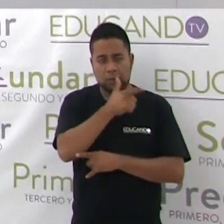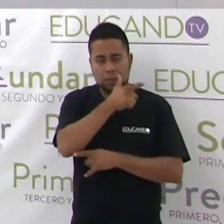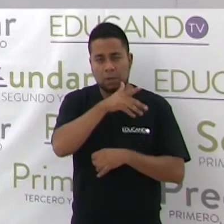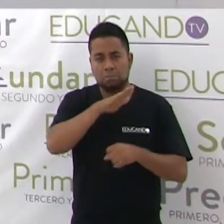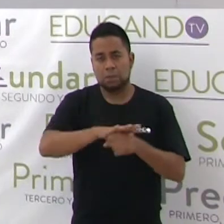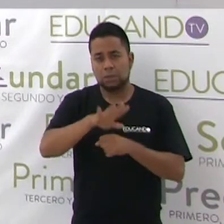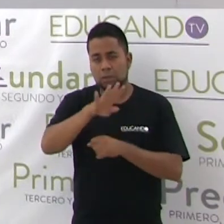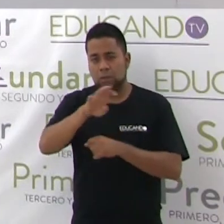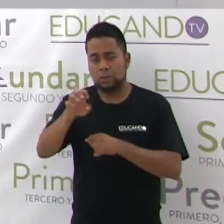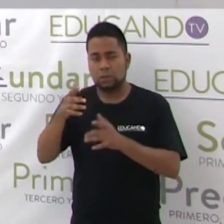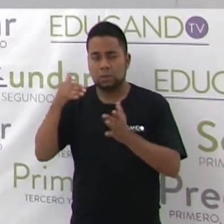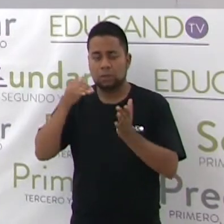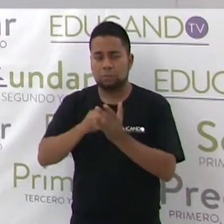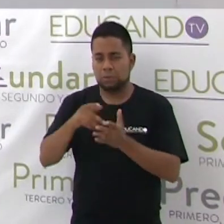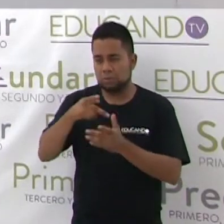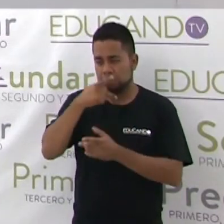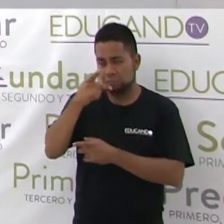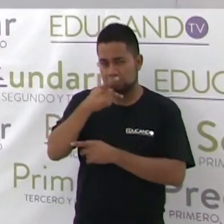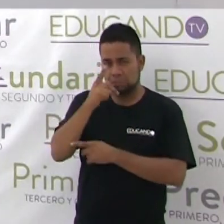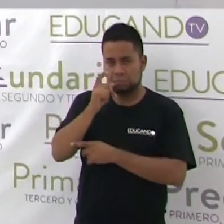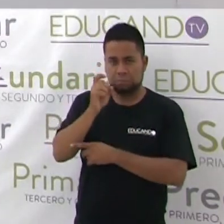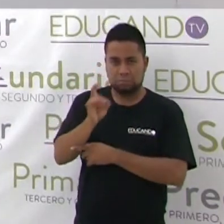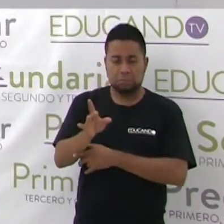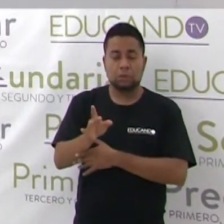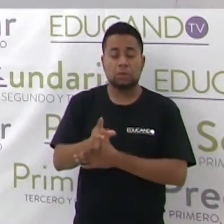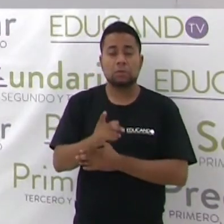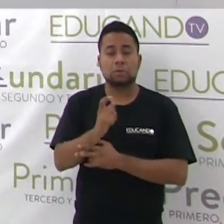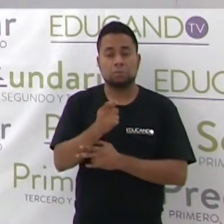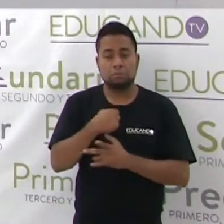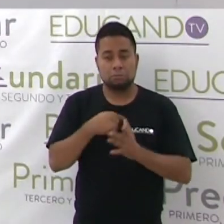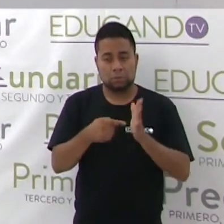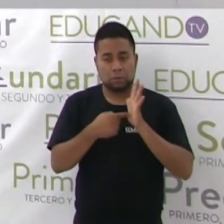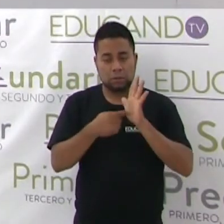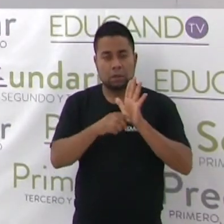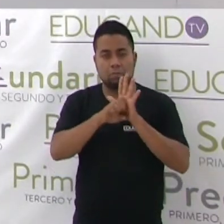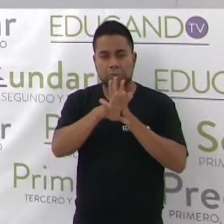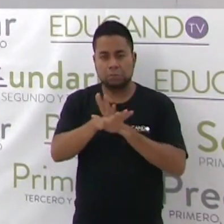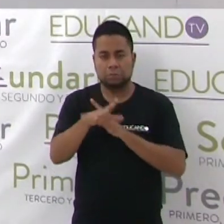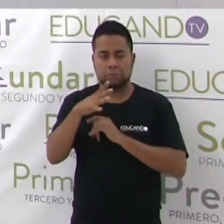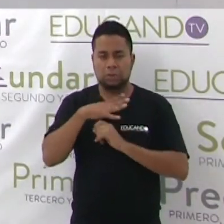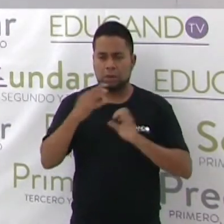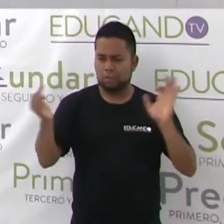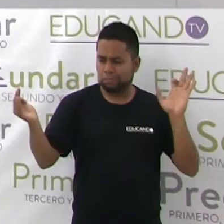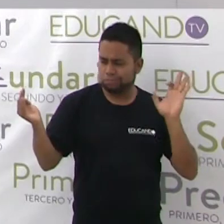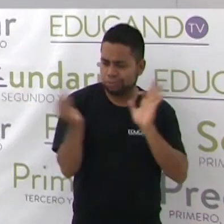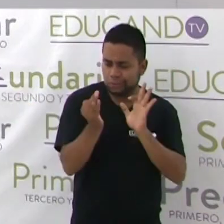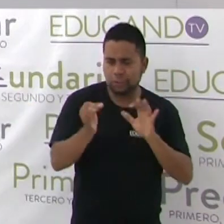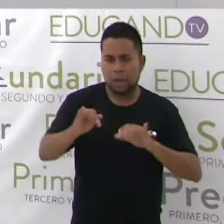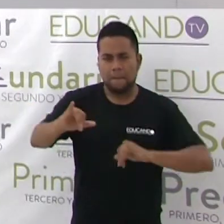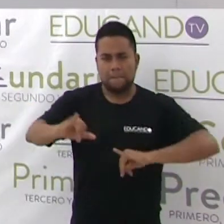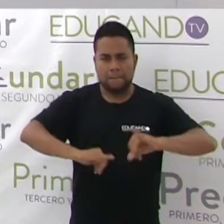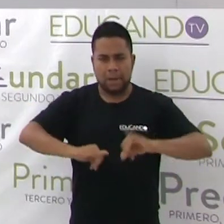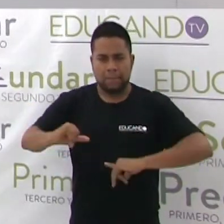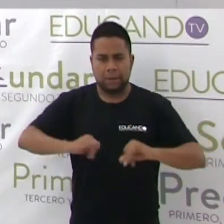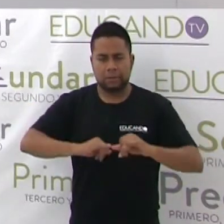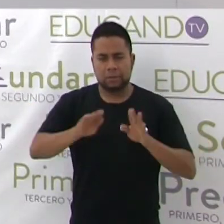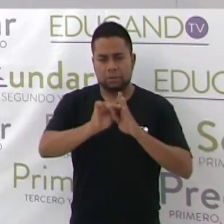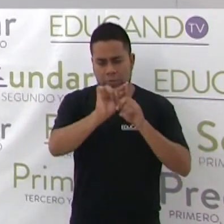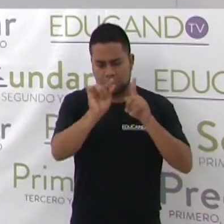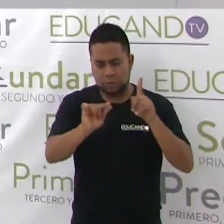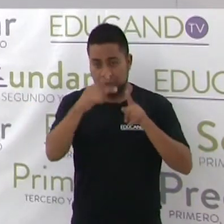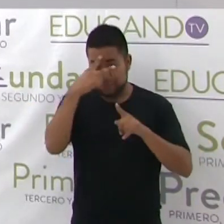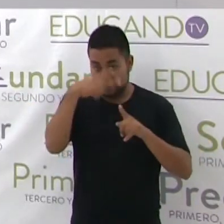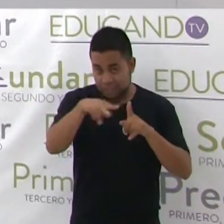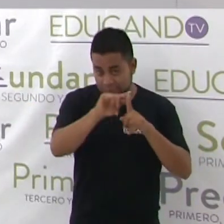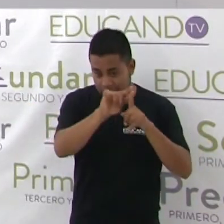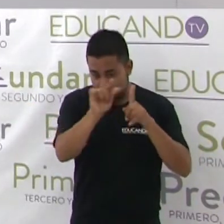de 400,000 hablantes. Y pues aquí te voy a mostrar en el mapa, vamos a recorrer